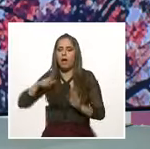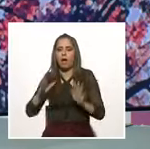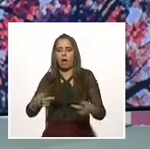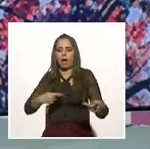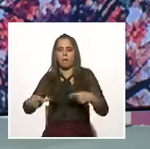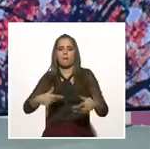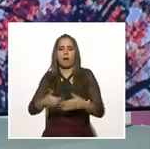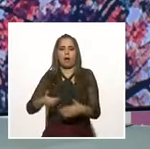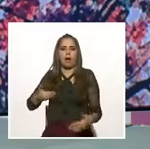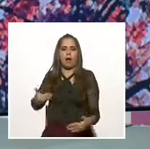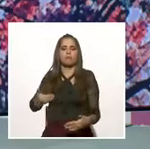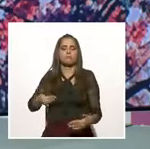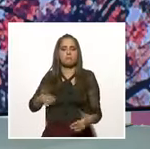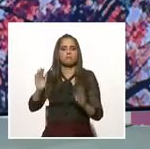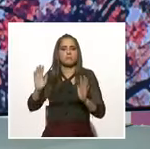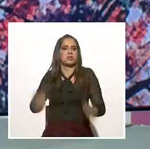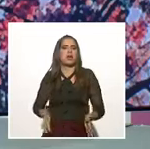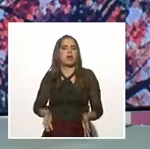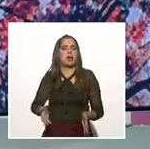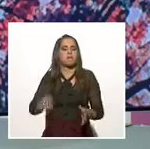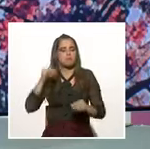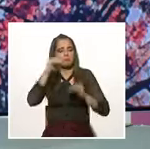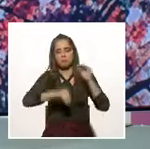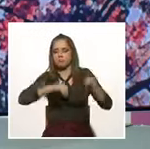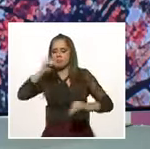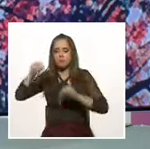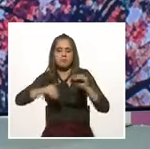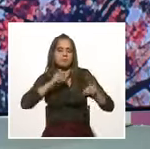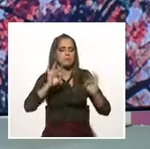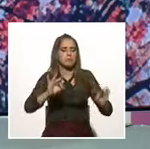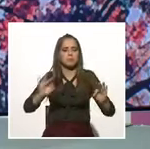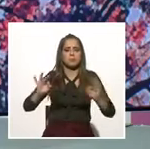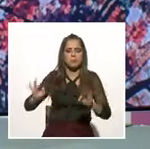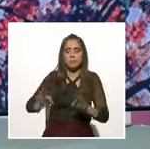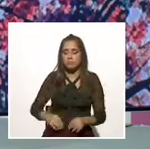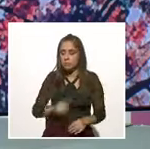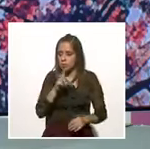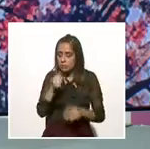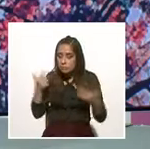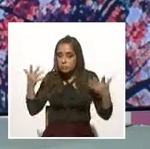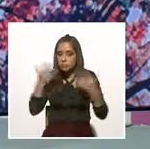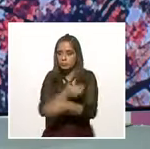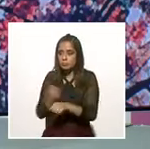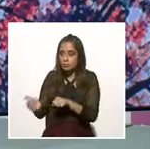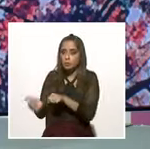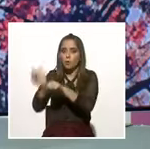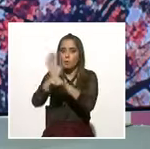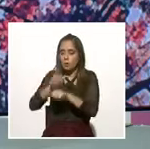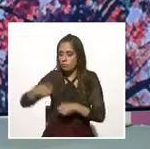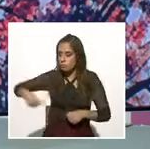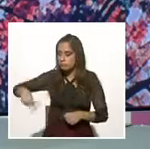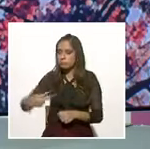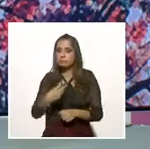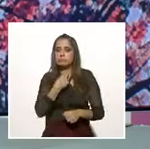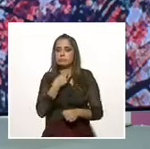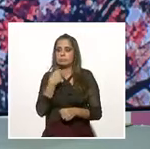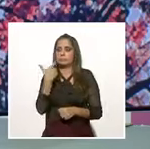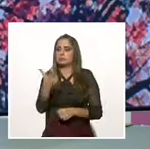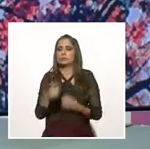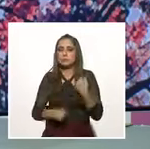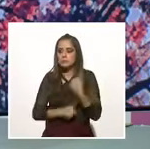la COVID-19 y otra vez se encuentran bajo un contexto muy complejo. Entonces, tienen que volver